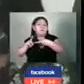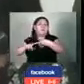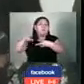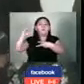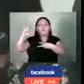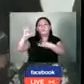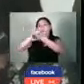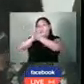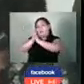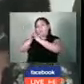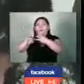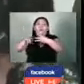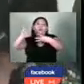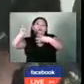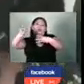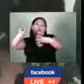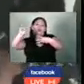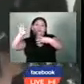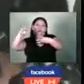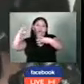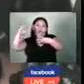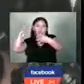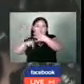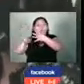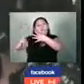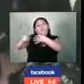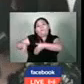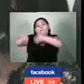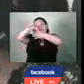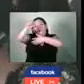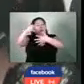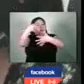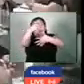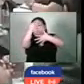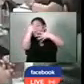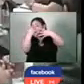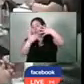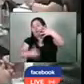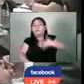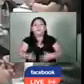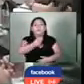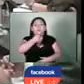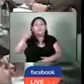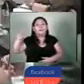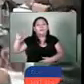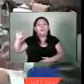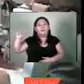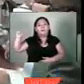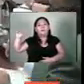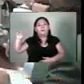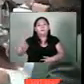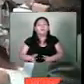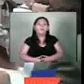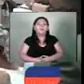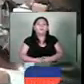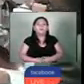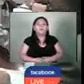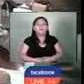CIFCO, INSAFOCOP, Superintendencia de Competencia, entre otras. Néstor Hernández, Noticiero Hechos.